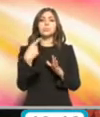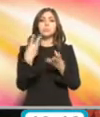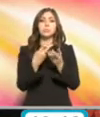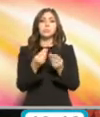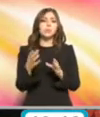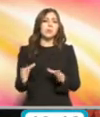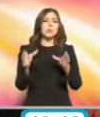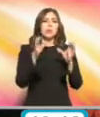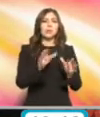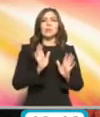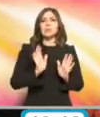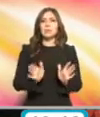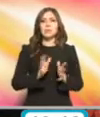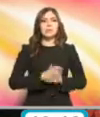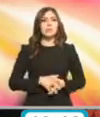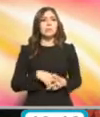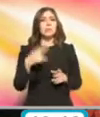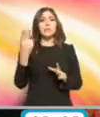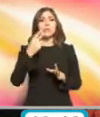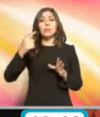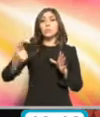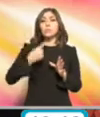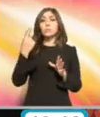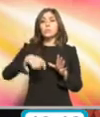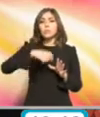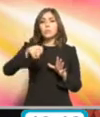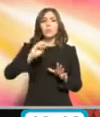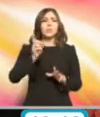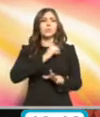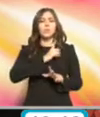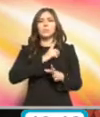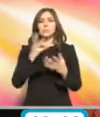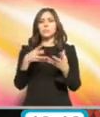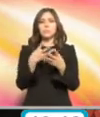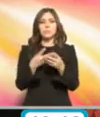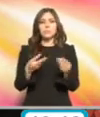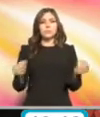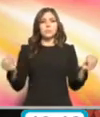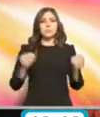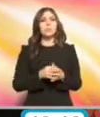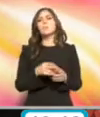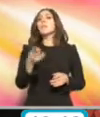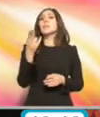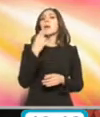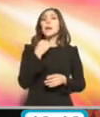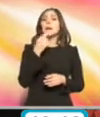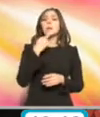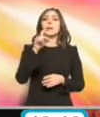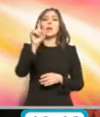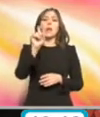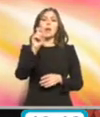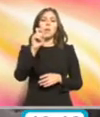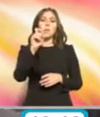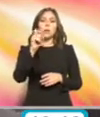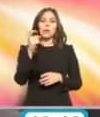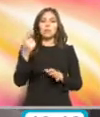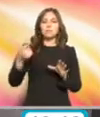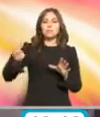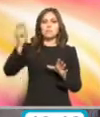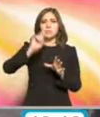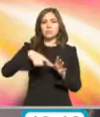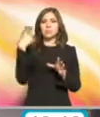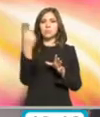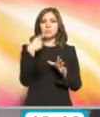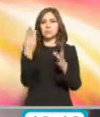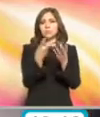estar agitándolo o solito? No, solito. Ah, ok. o sea, Daniel. Vamos a hacer el hervido bombón, por con favor. azúcar, agüita y a moler en la licuadora. En la y así queda licuadora jalea. y